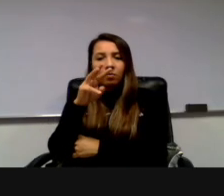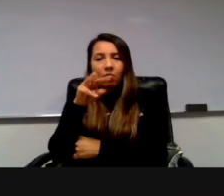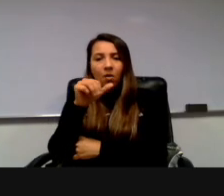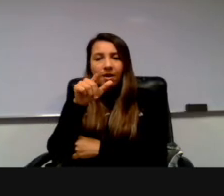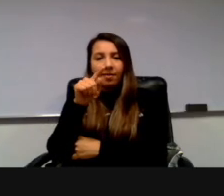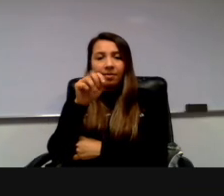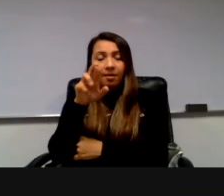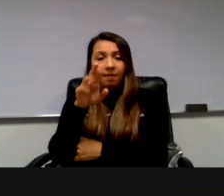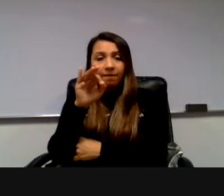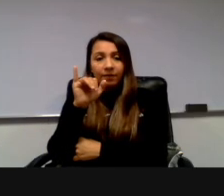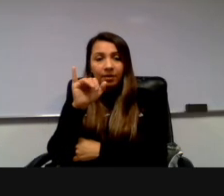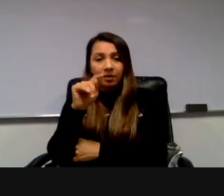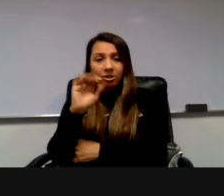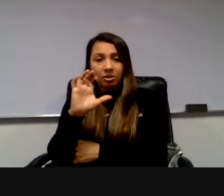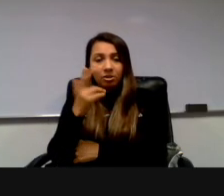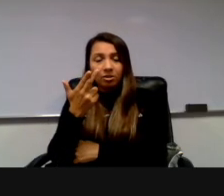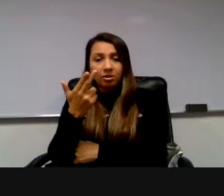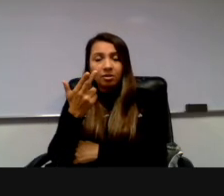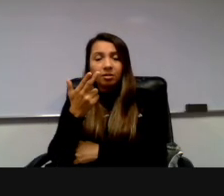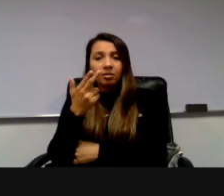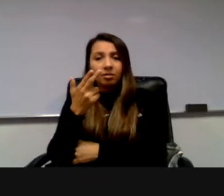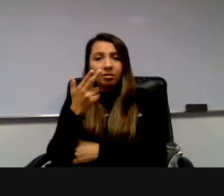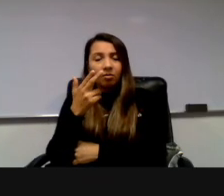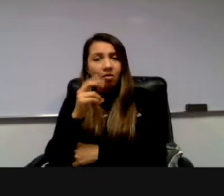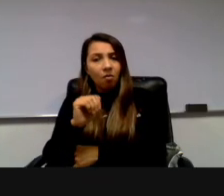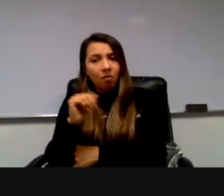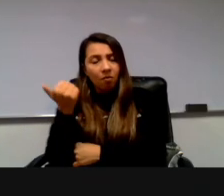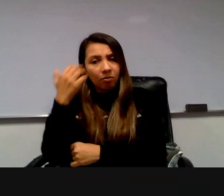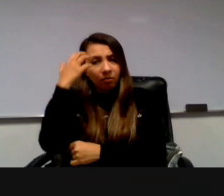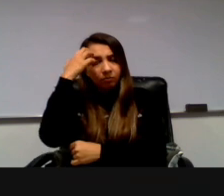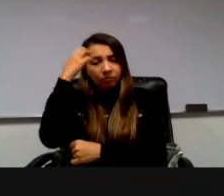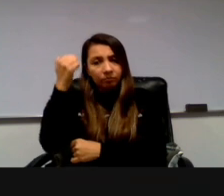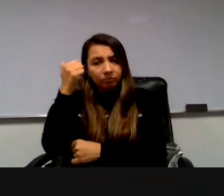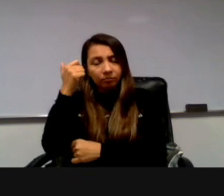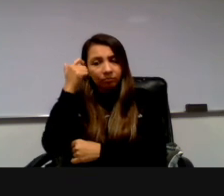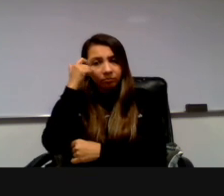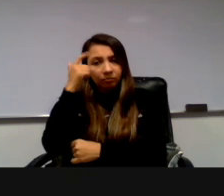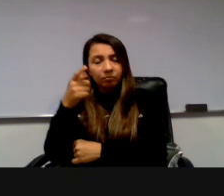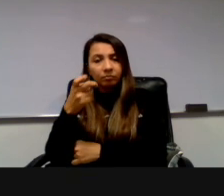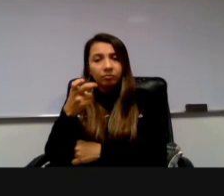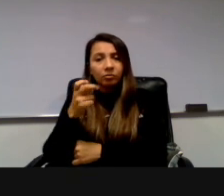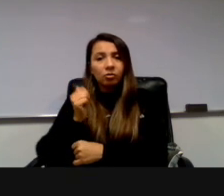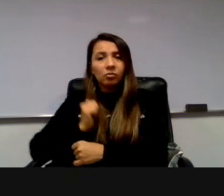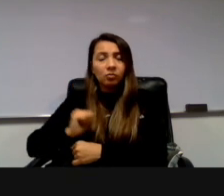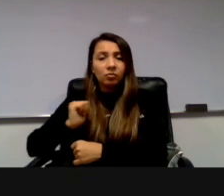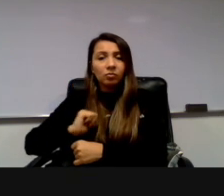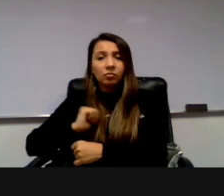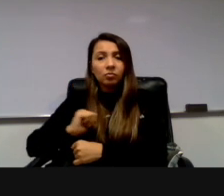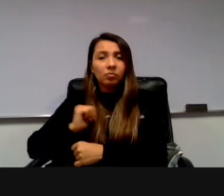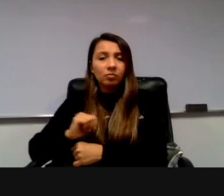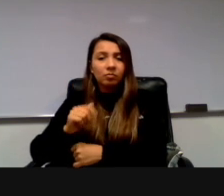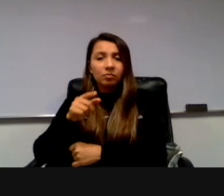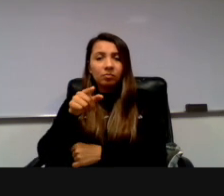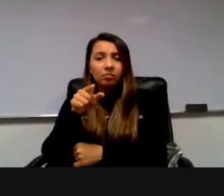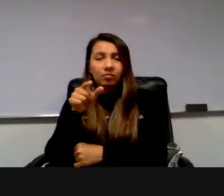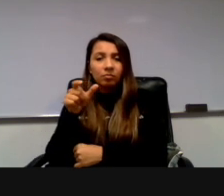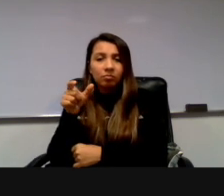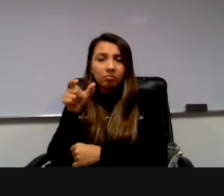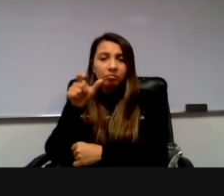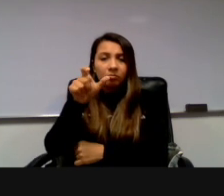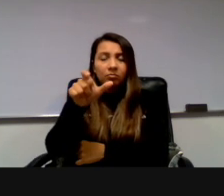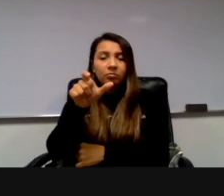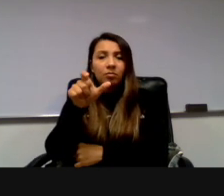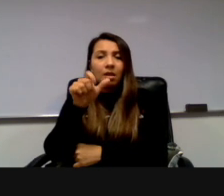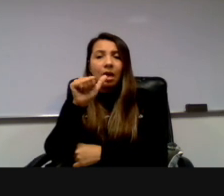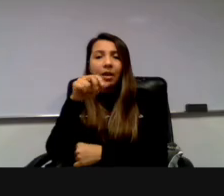y Upper, inventan otro concepto, que es el concepto del senancestro, y lo definen como el último